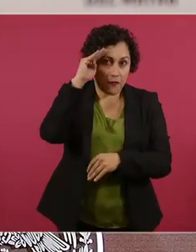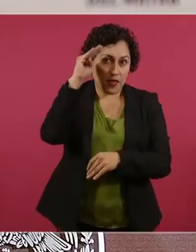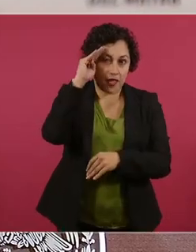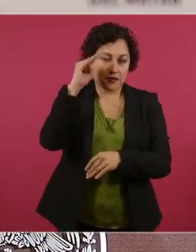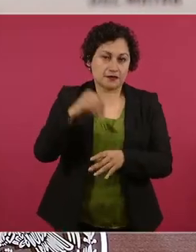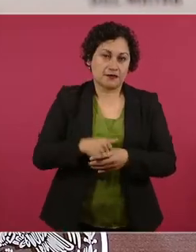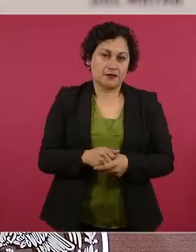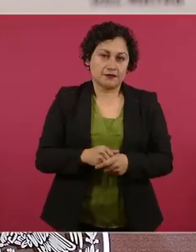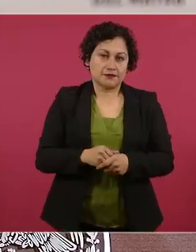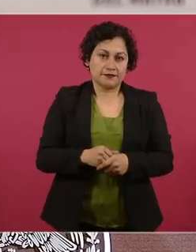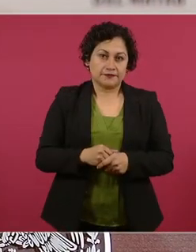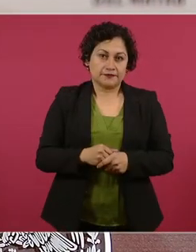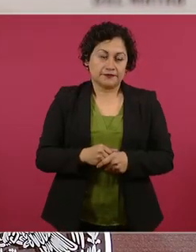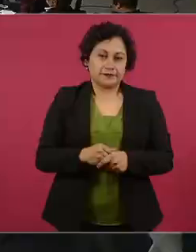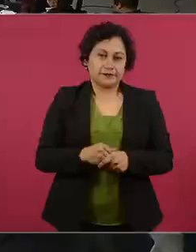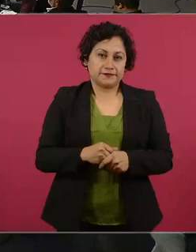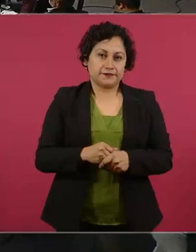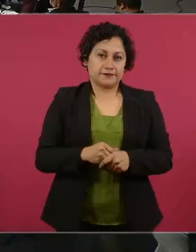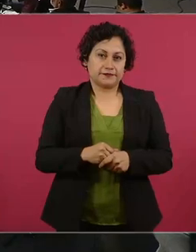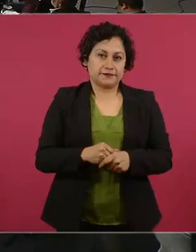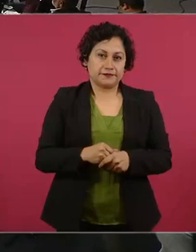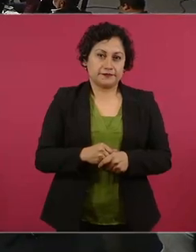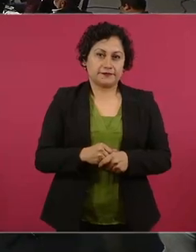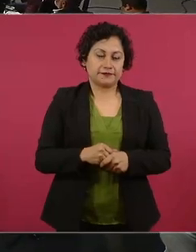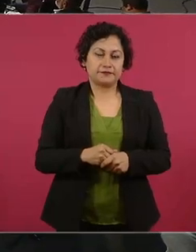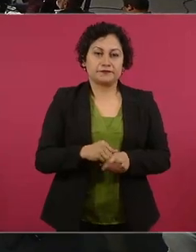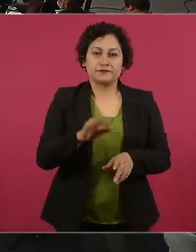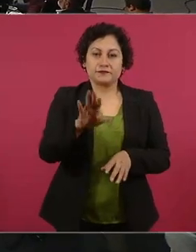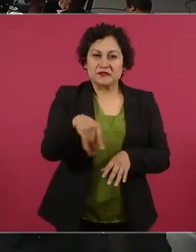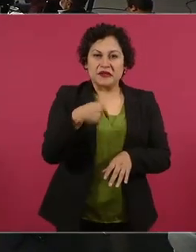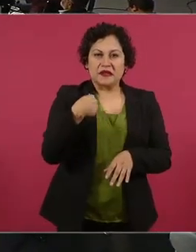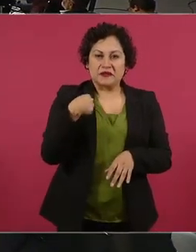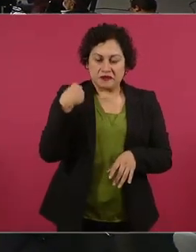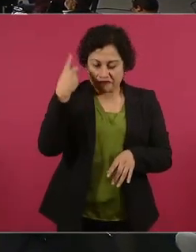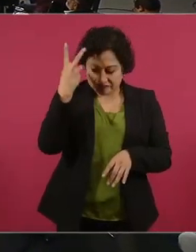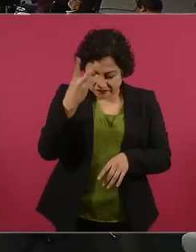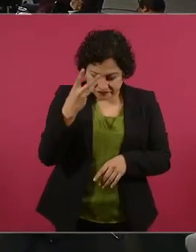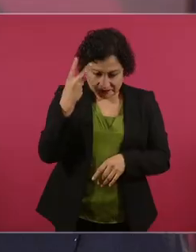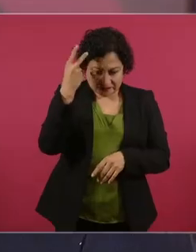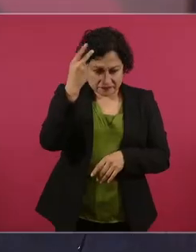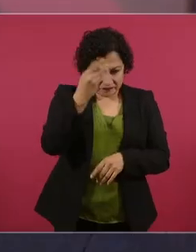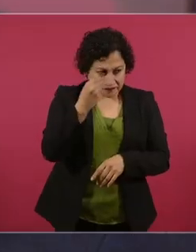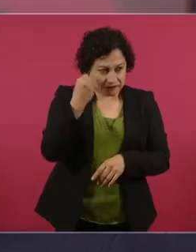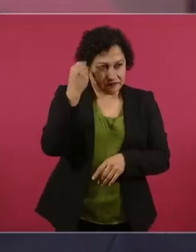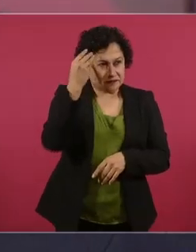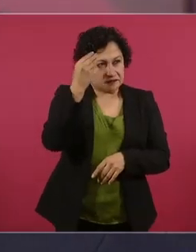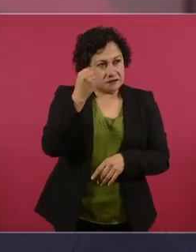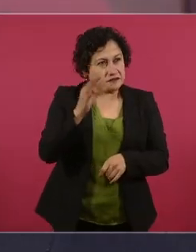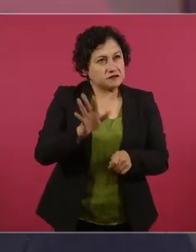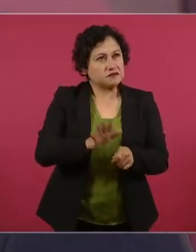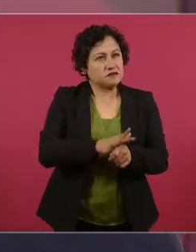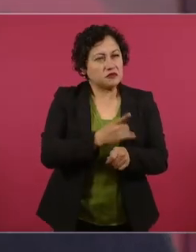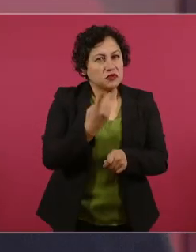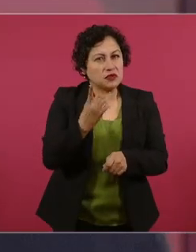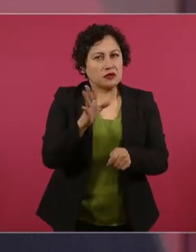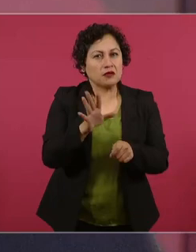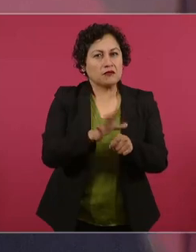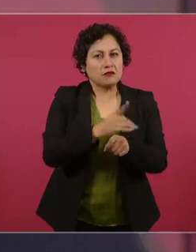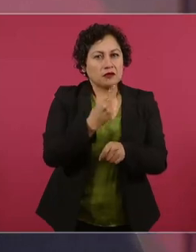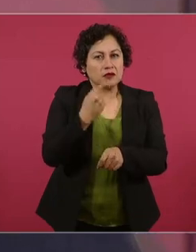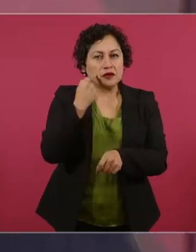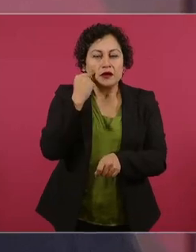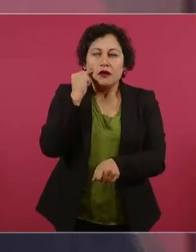Y estoy llegando a la conclusión de que todo esto lo